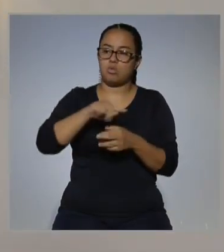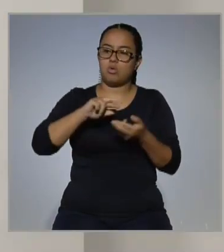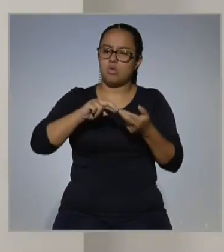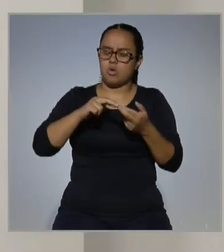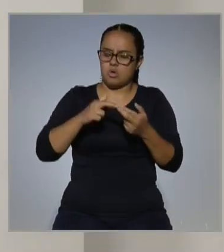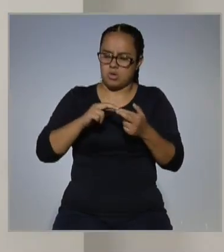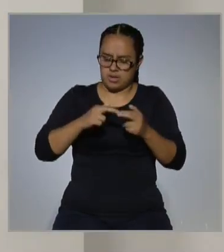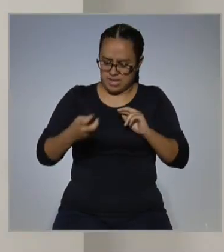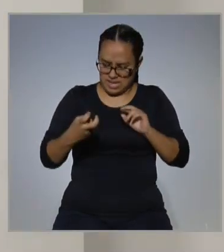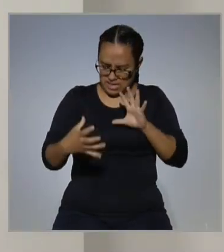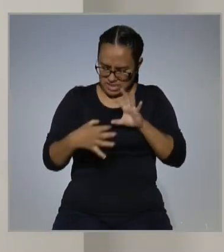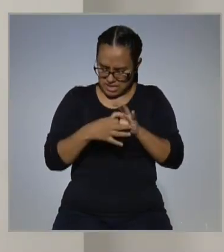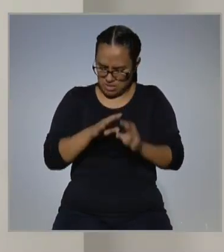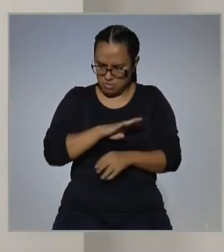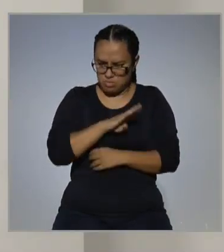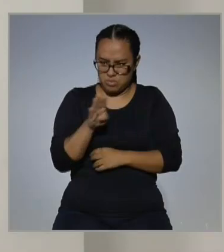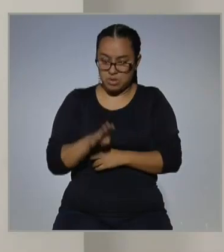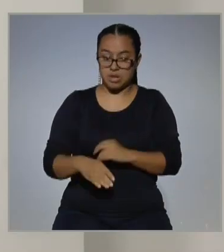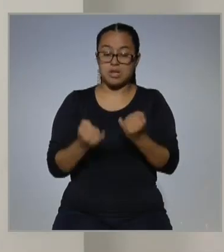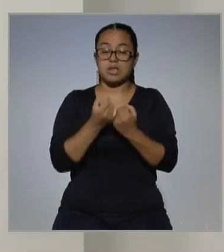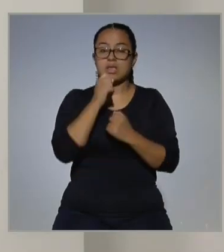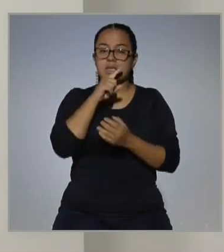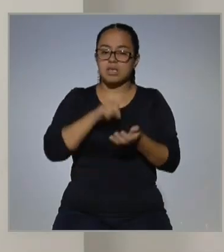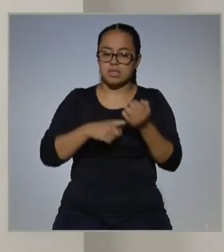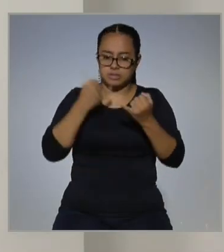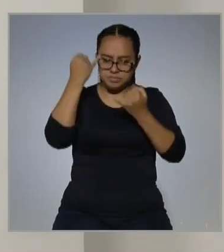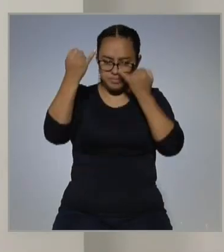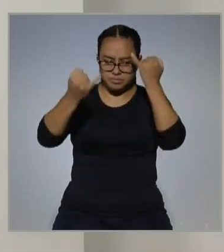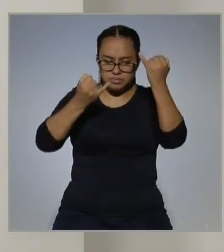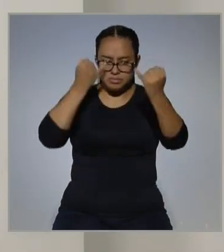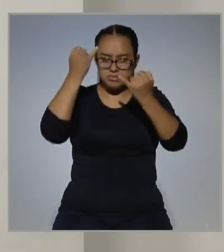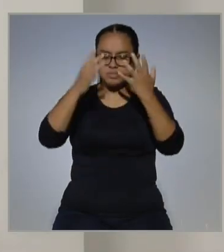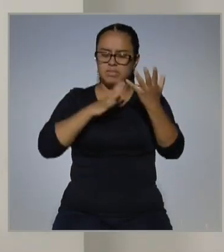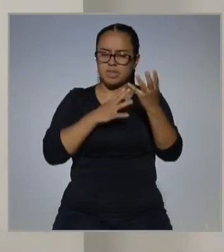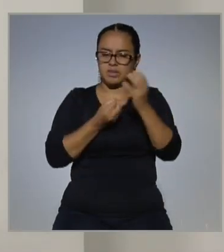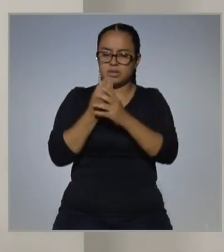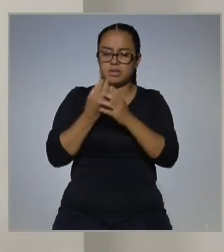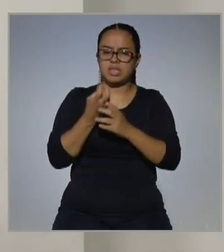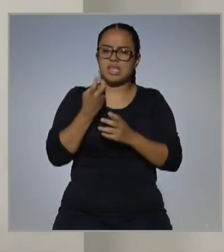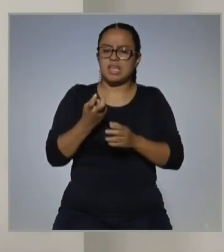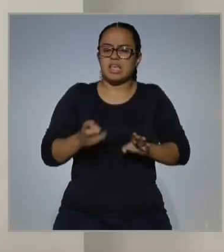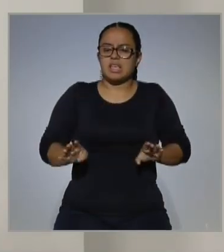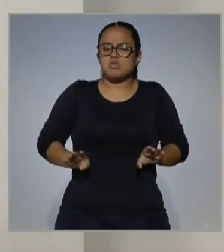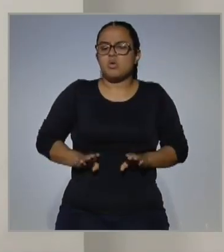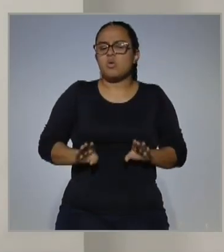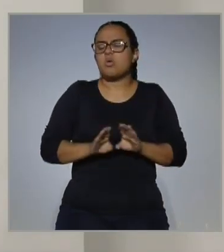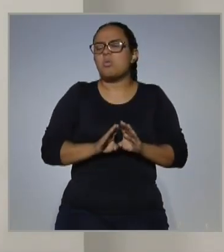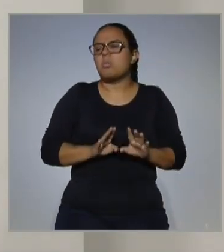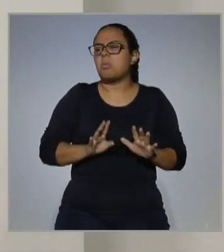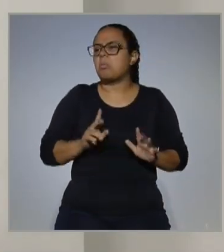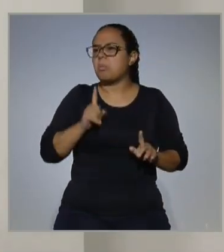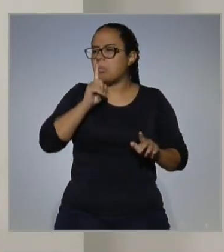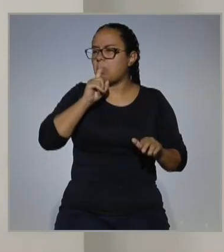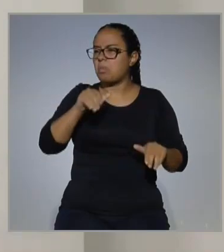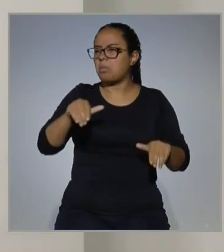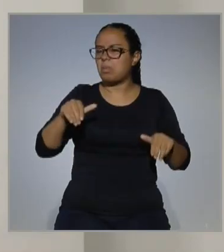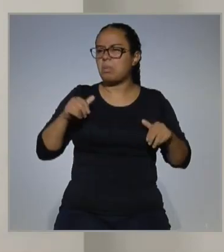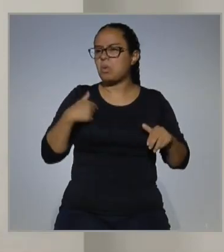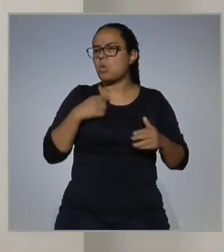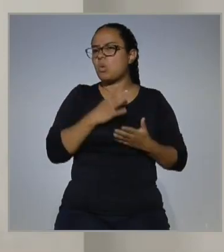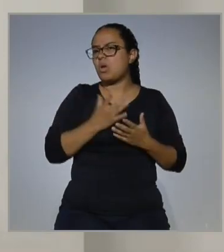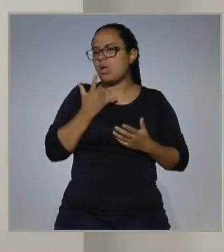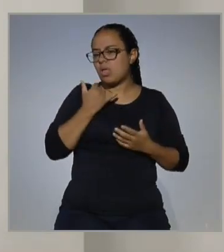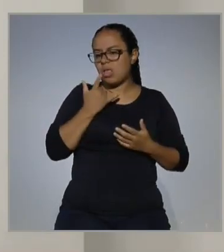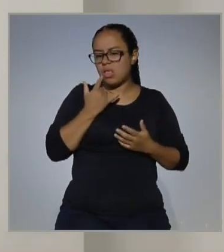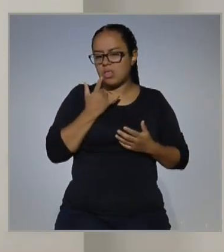la muerte. Y es una forma además creativa. No tenemos una actitud pasiva frente a esto, no es un espectáculo